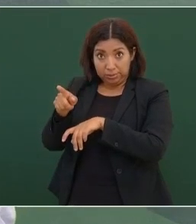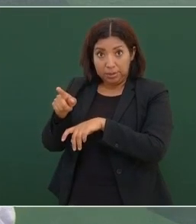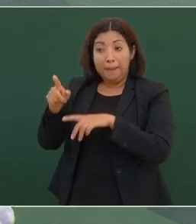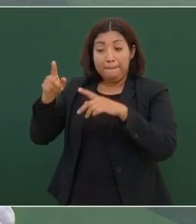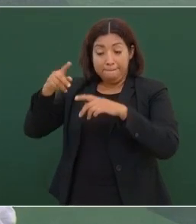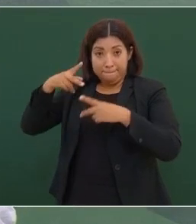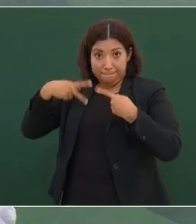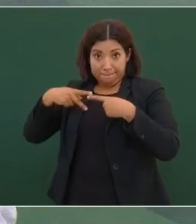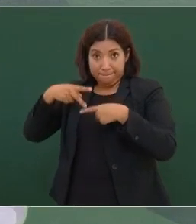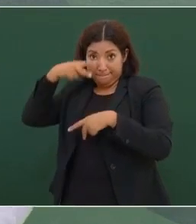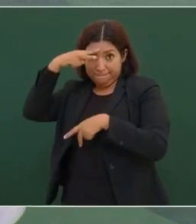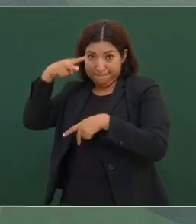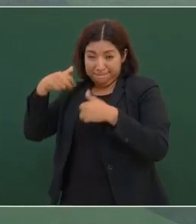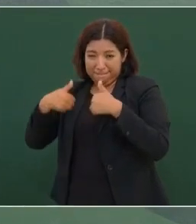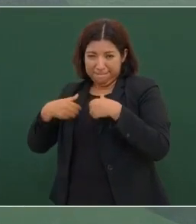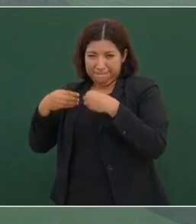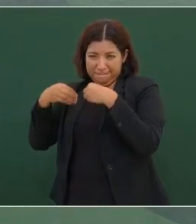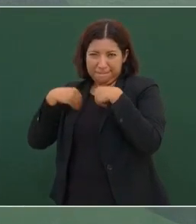porque